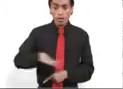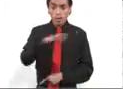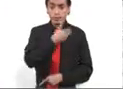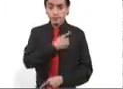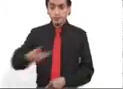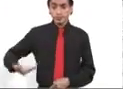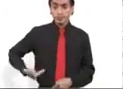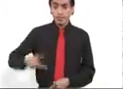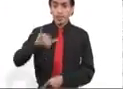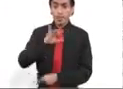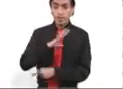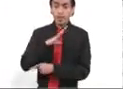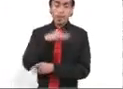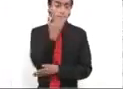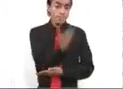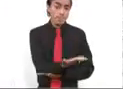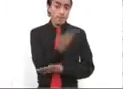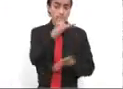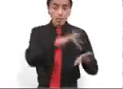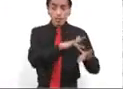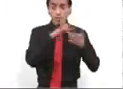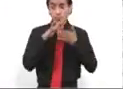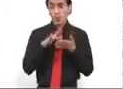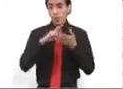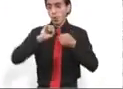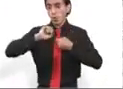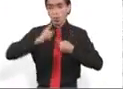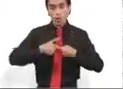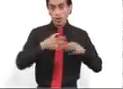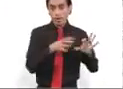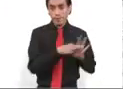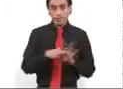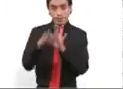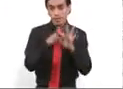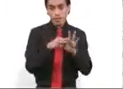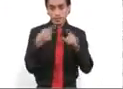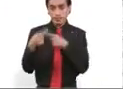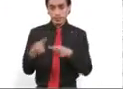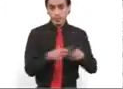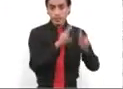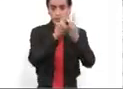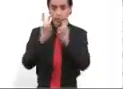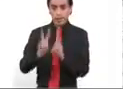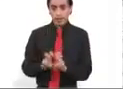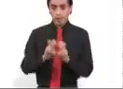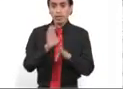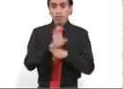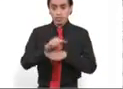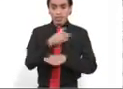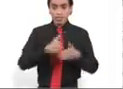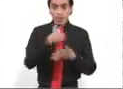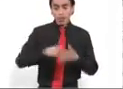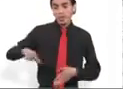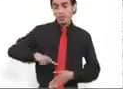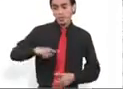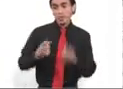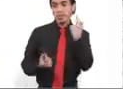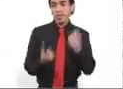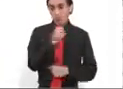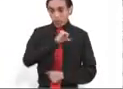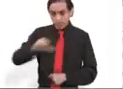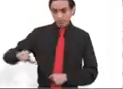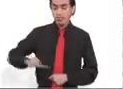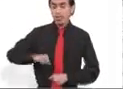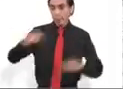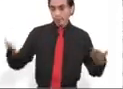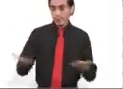pedido apoyos o colaboración de distintos temas. Entonces decidimos desde el gobierno de la ciudad y algunas alcaldías